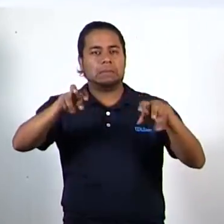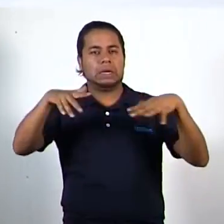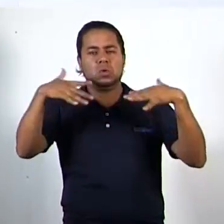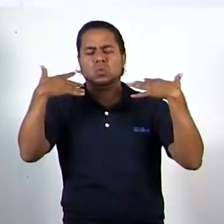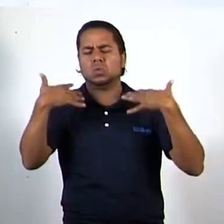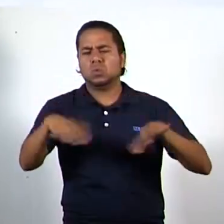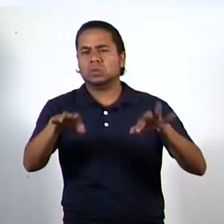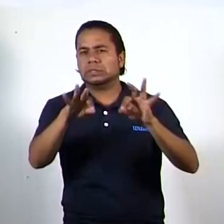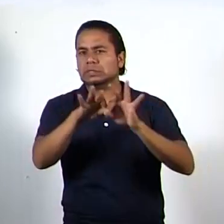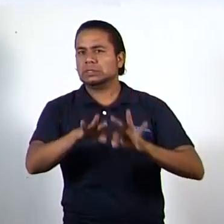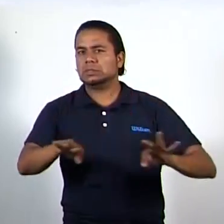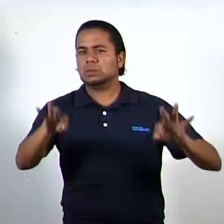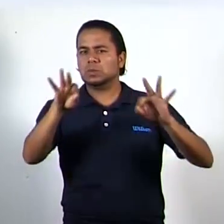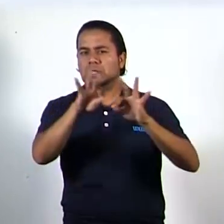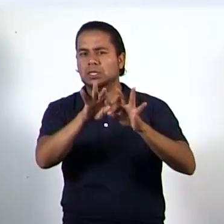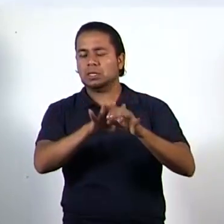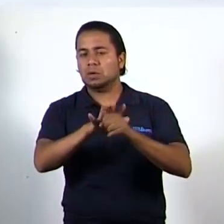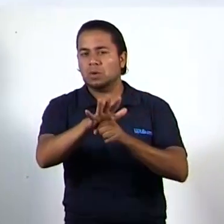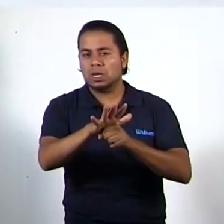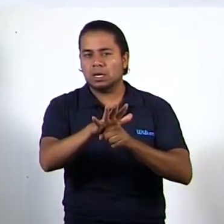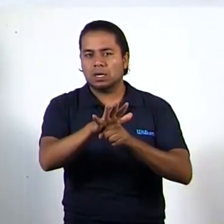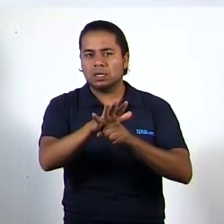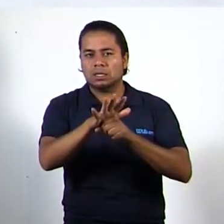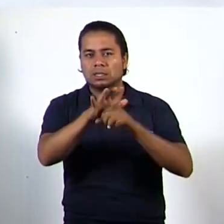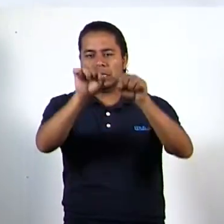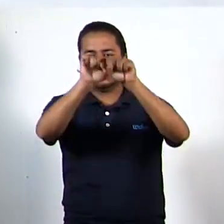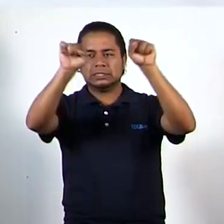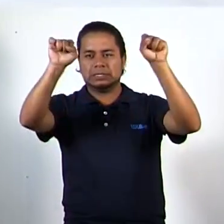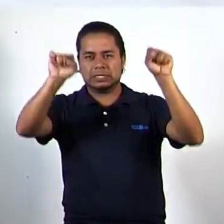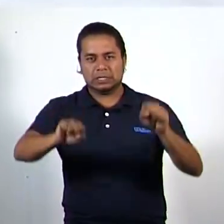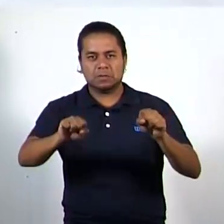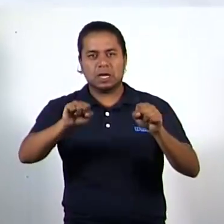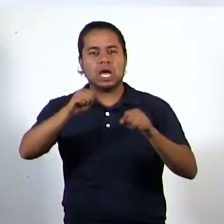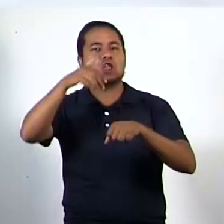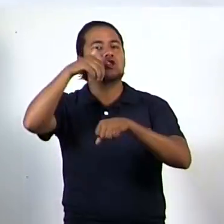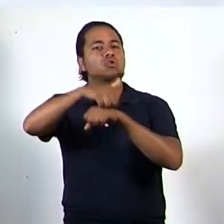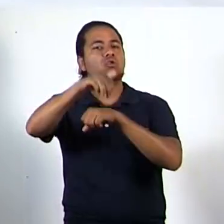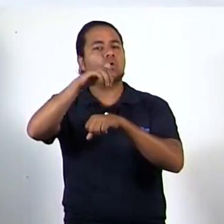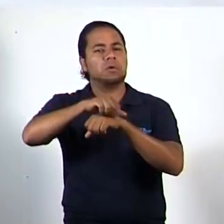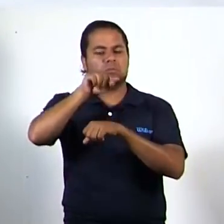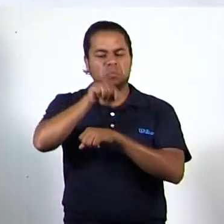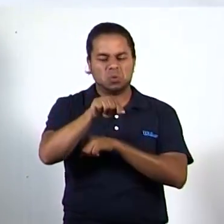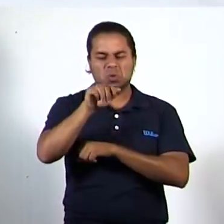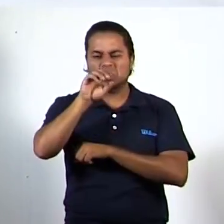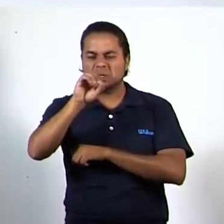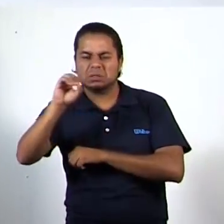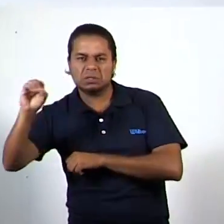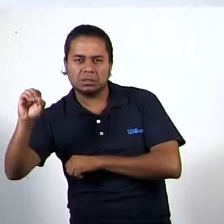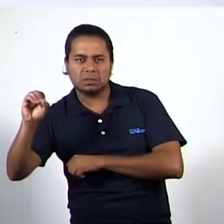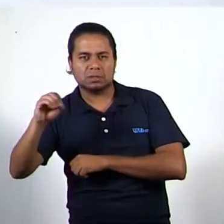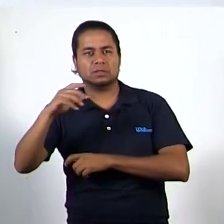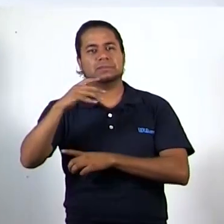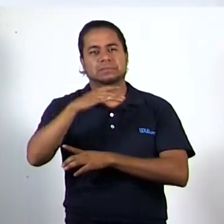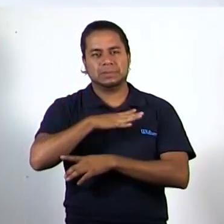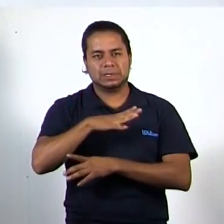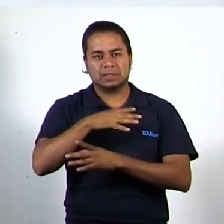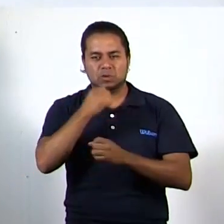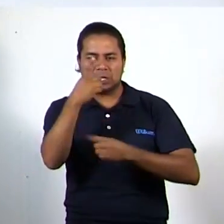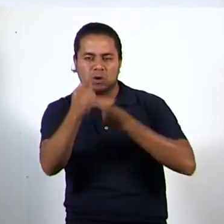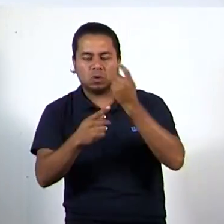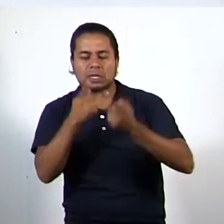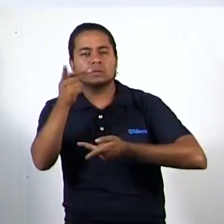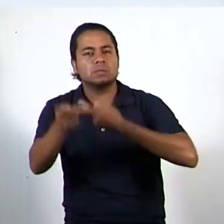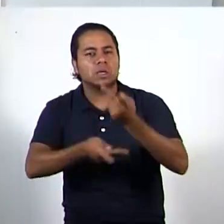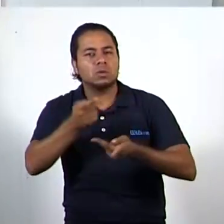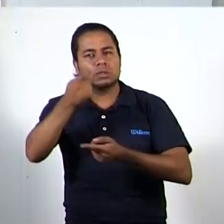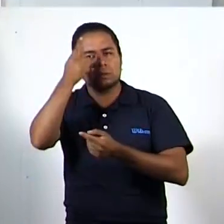importante, que es el sistema de numeración decimal. Para ello vamos a contar con algunas preguntas claves